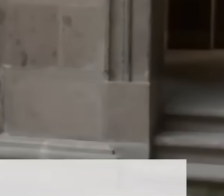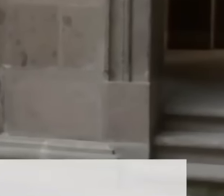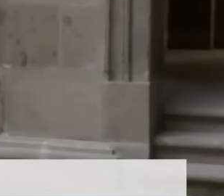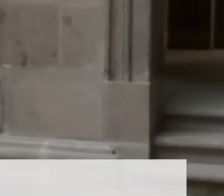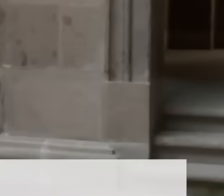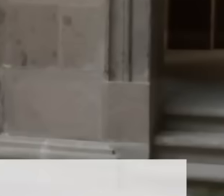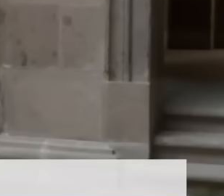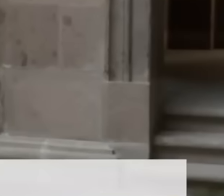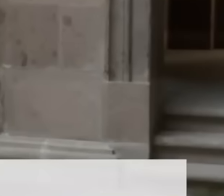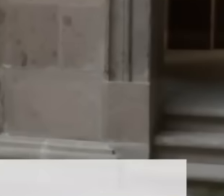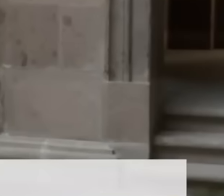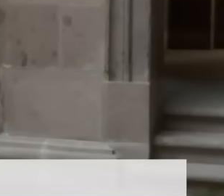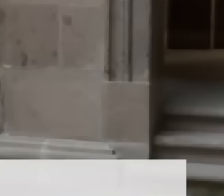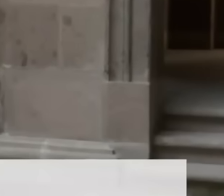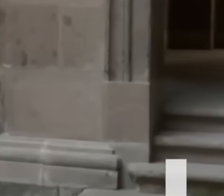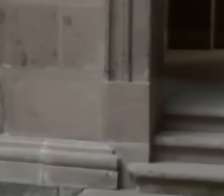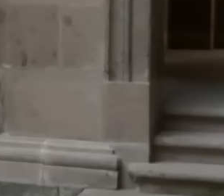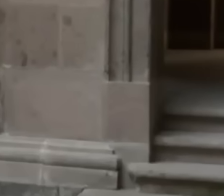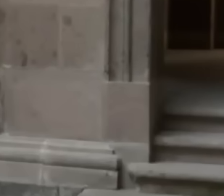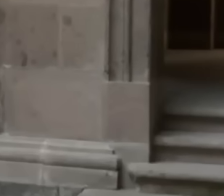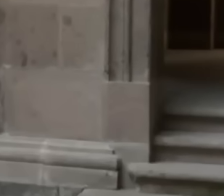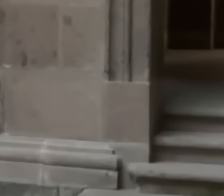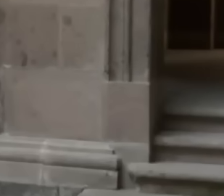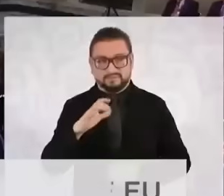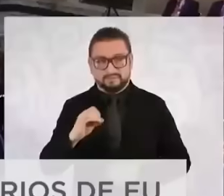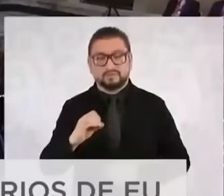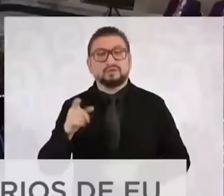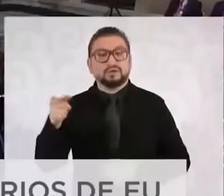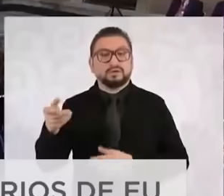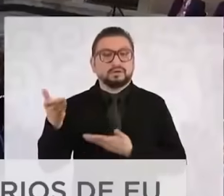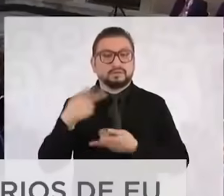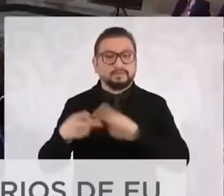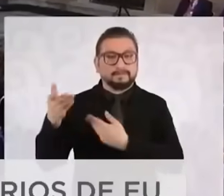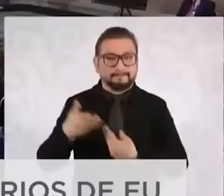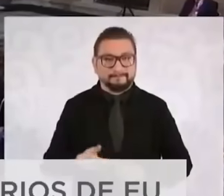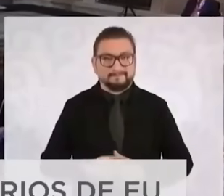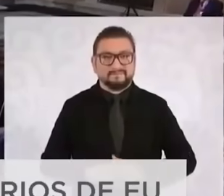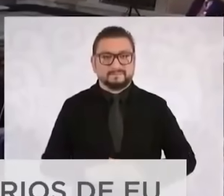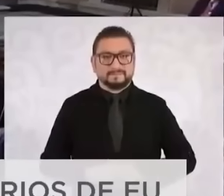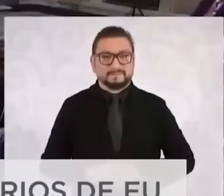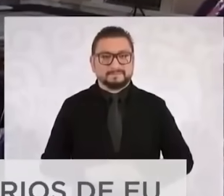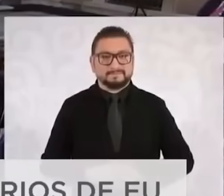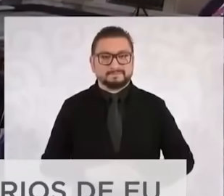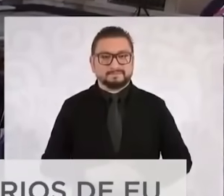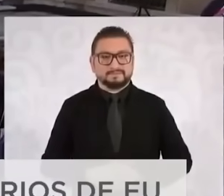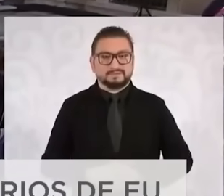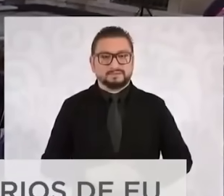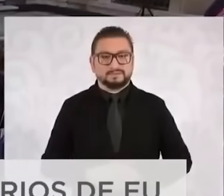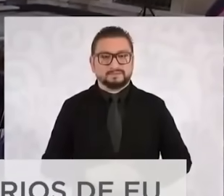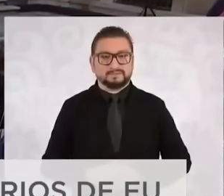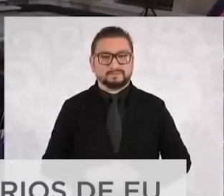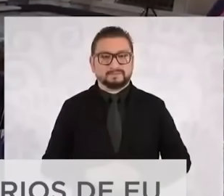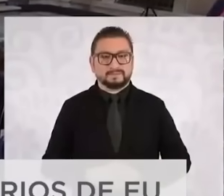Unidos que encabezó la presidenta Claudia Sheinbaum Pardo a puerta cerrada en el Salón Tesorería en Palacio Nacional. Ya en el